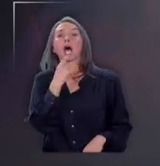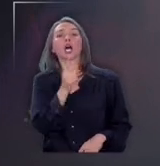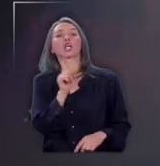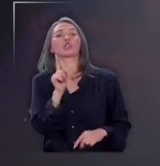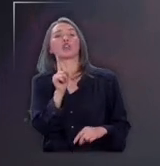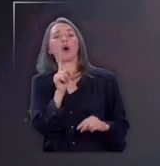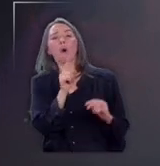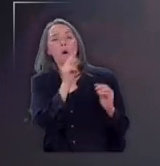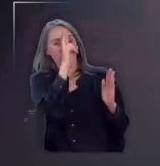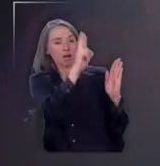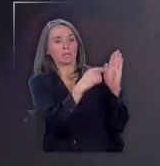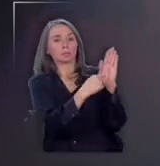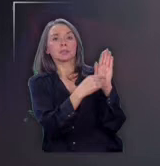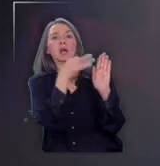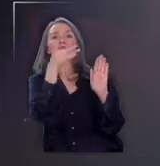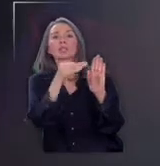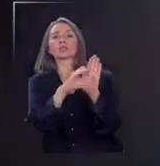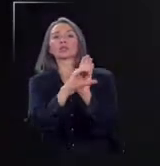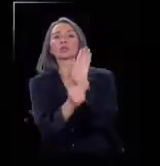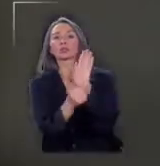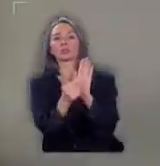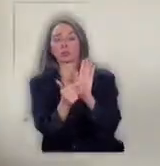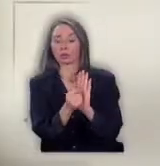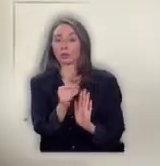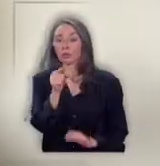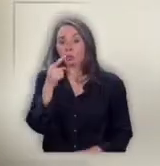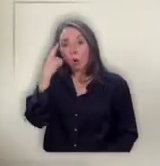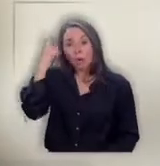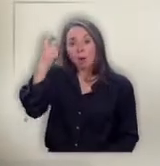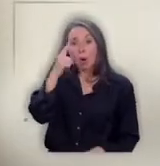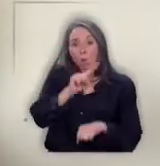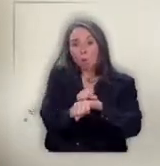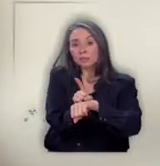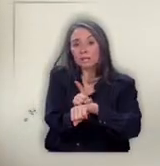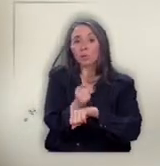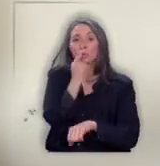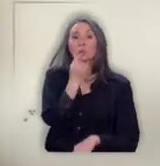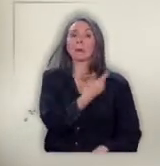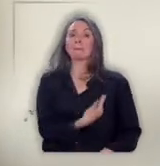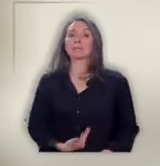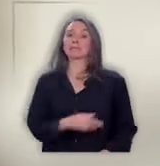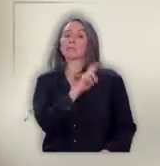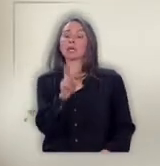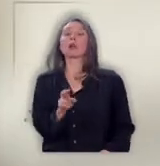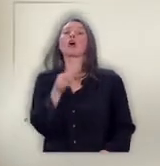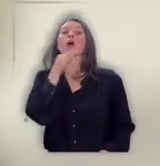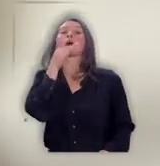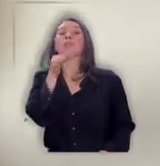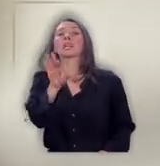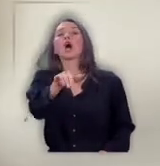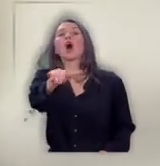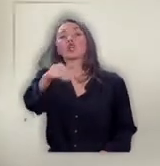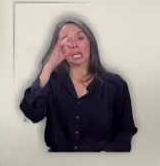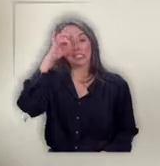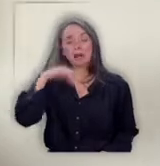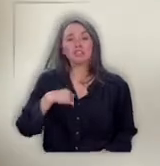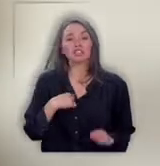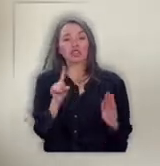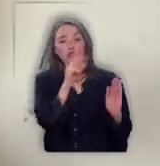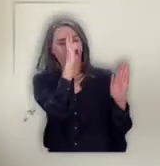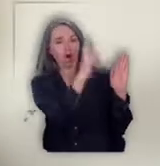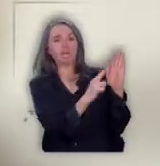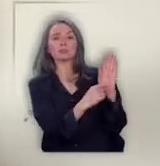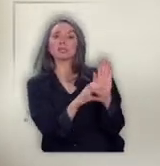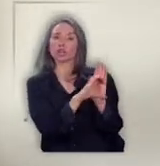que establece la Constitución imagina Por un segundo que el presidente de la república dijera saben no voy a respetar la